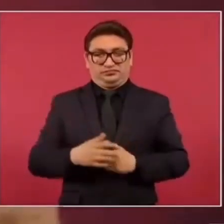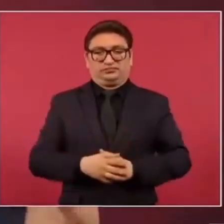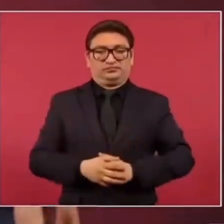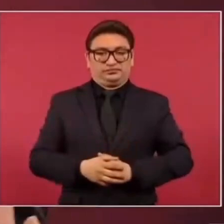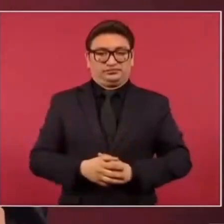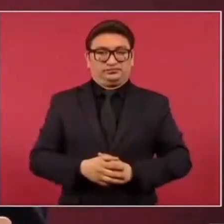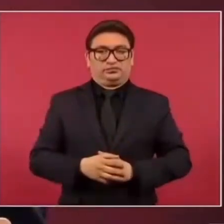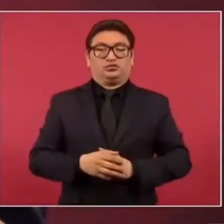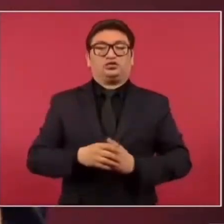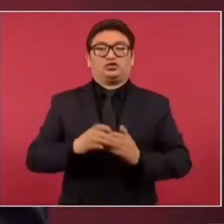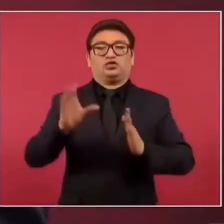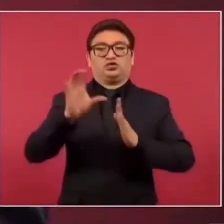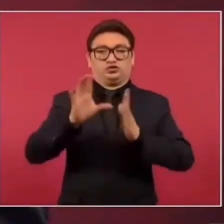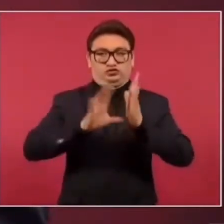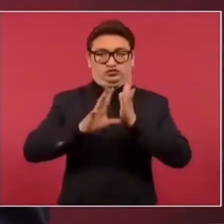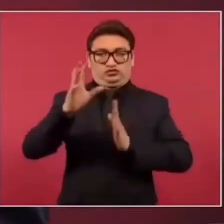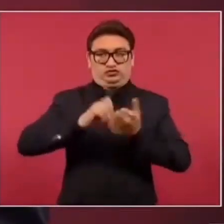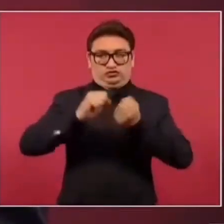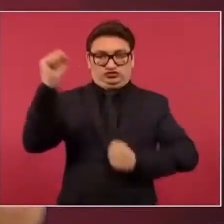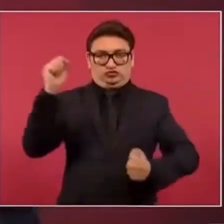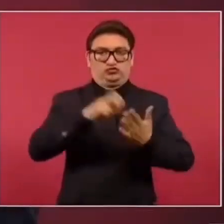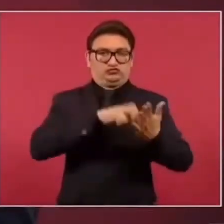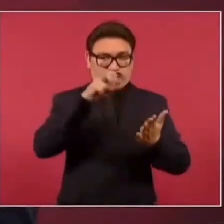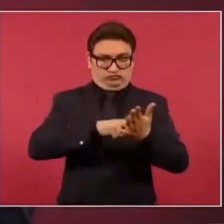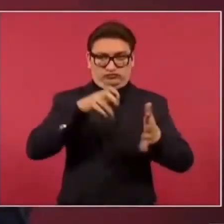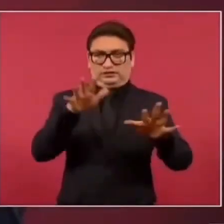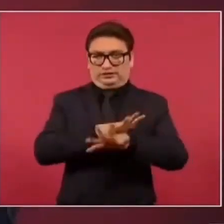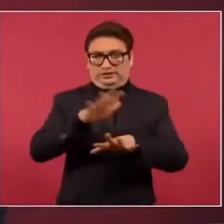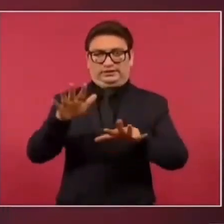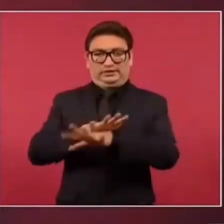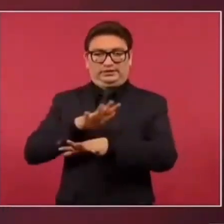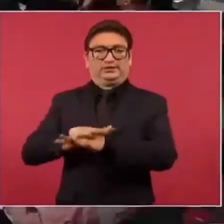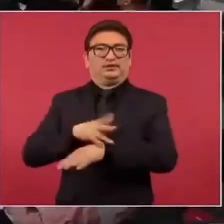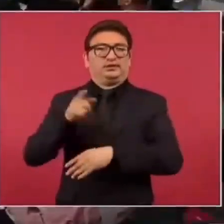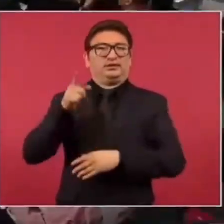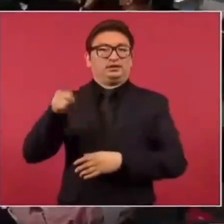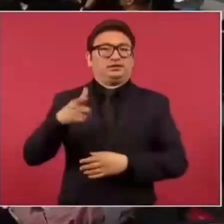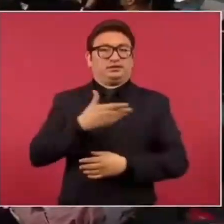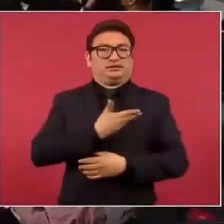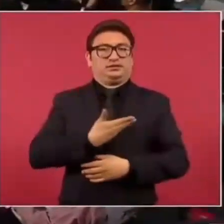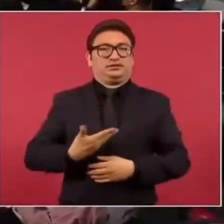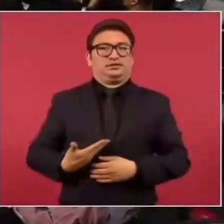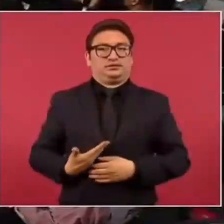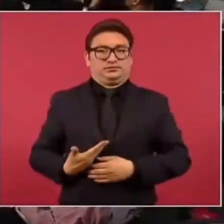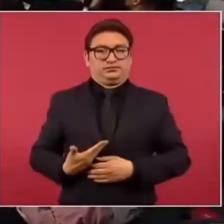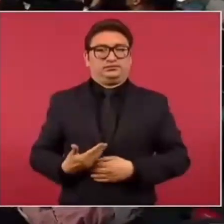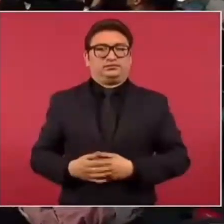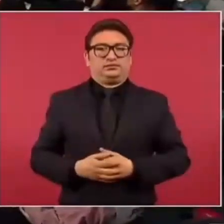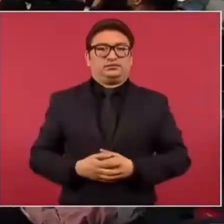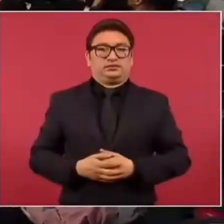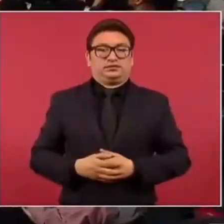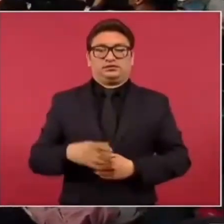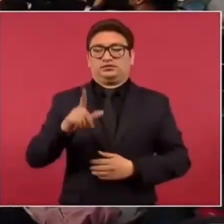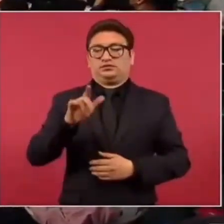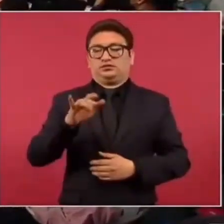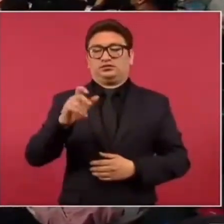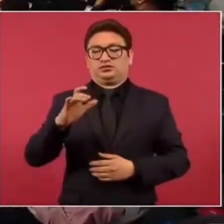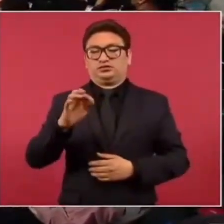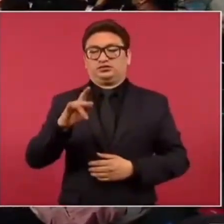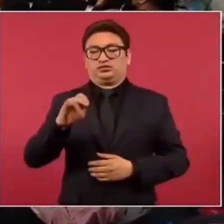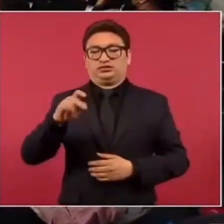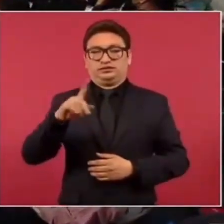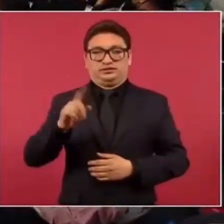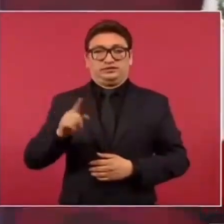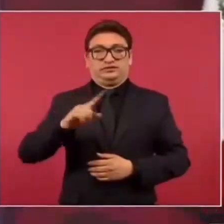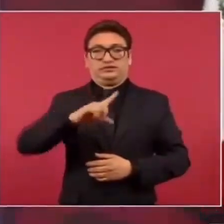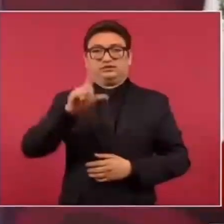Se reforma la Constitución con el presidente Ruiz Cortines y se